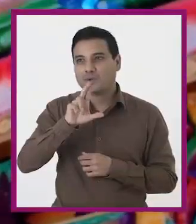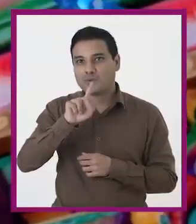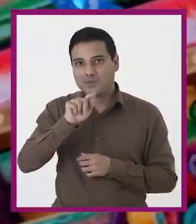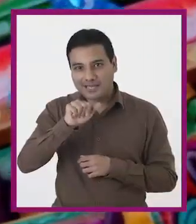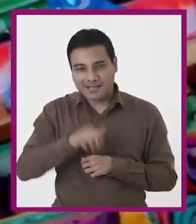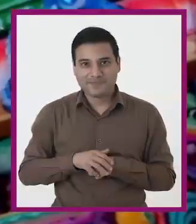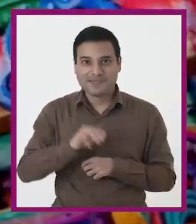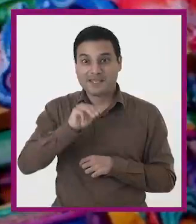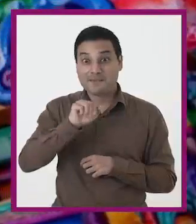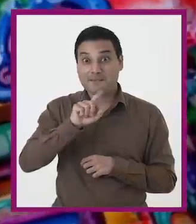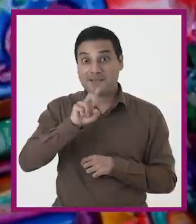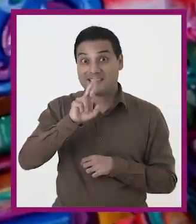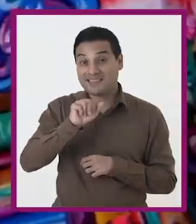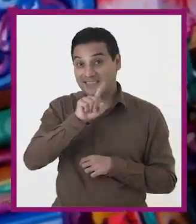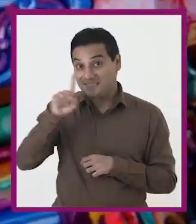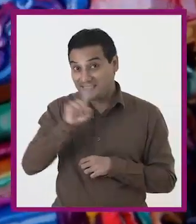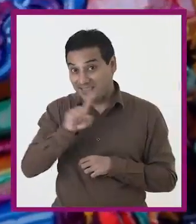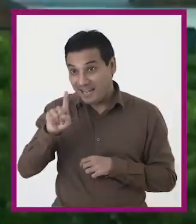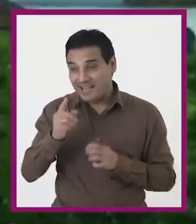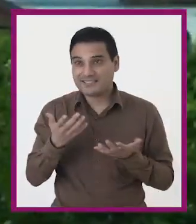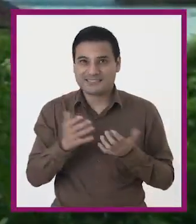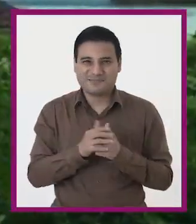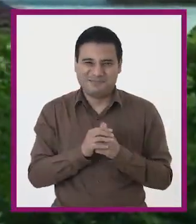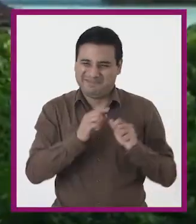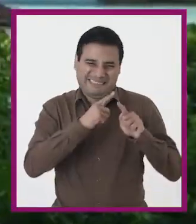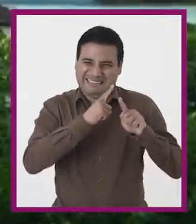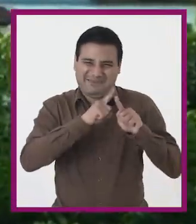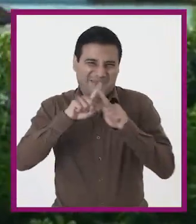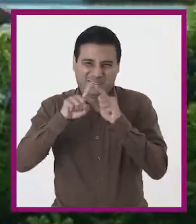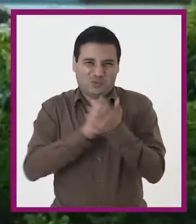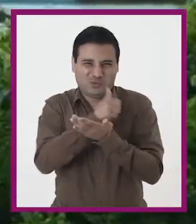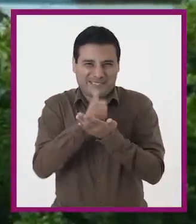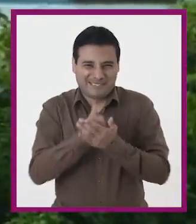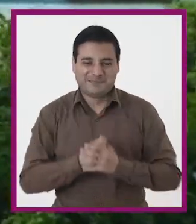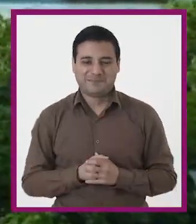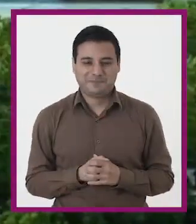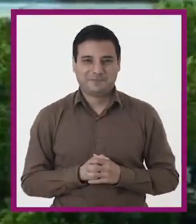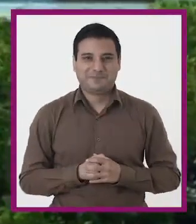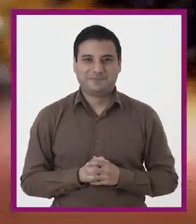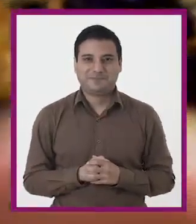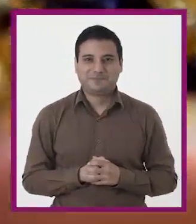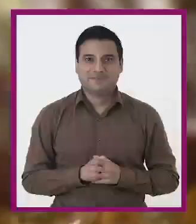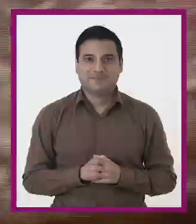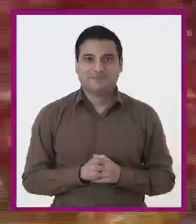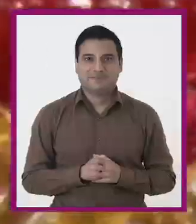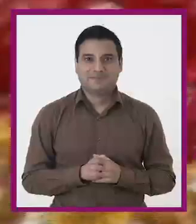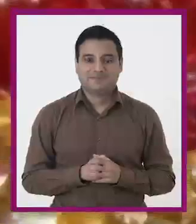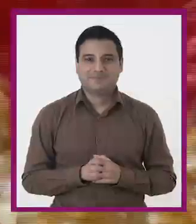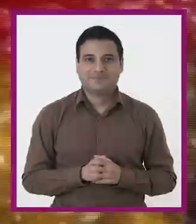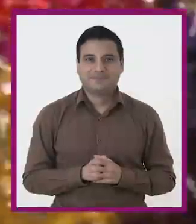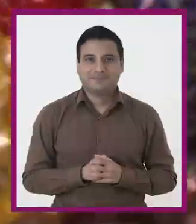Agra, Madrás, que hoy se llama Chennai, y Tiruvananthapuram.